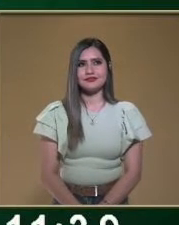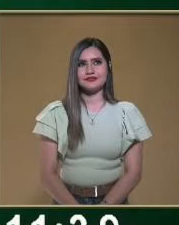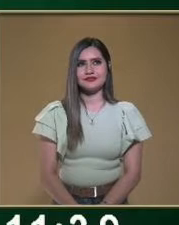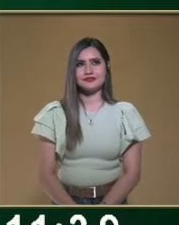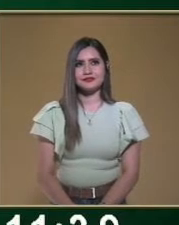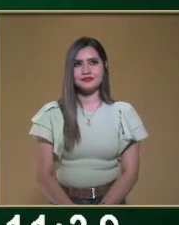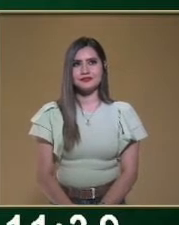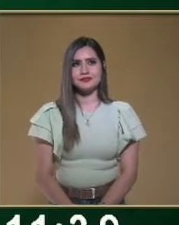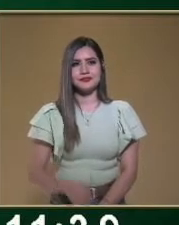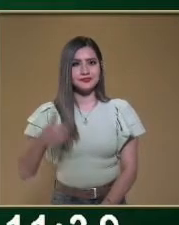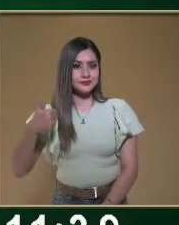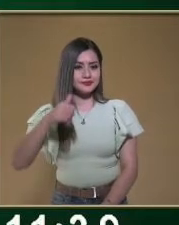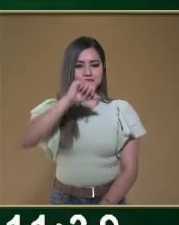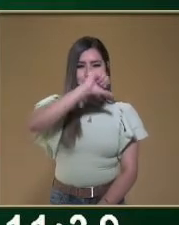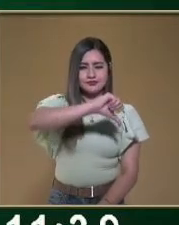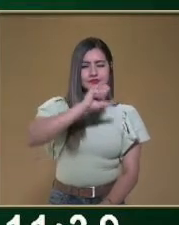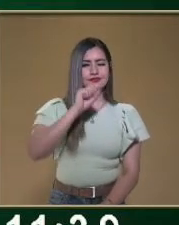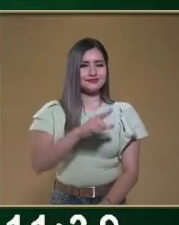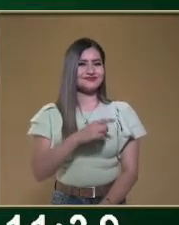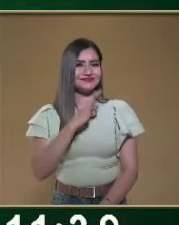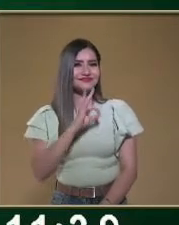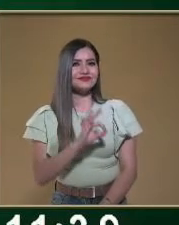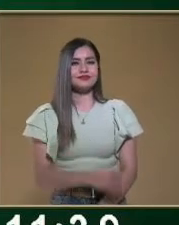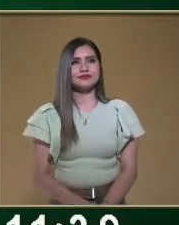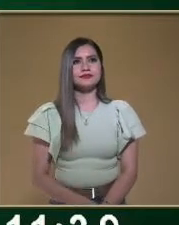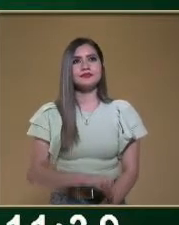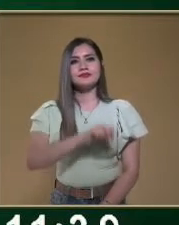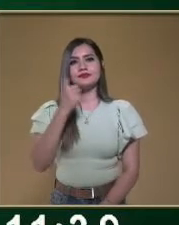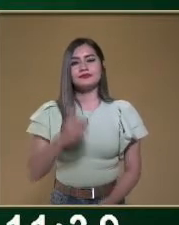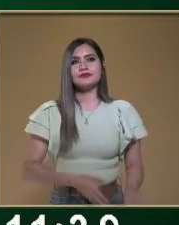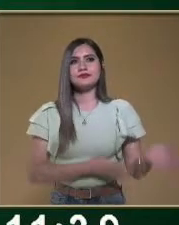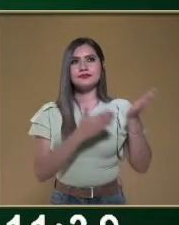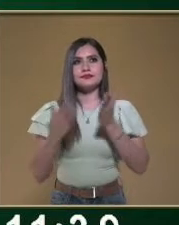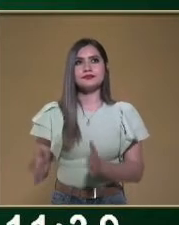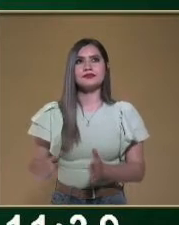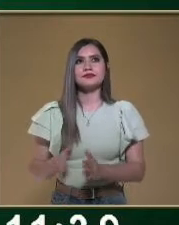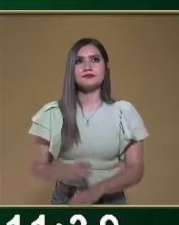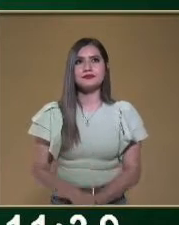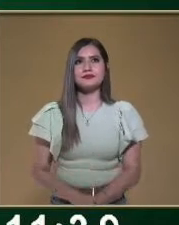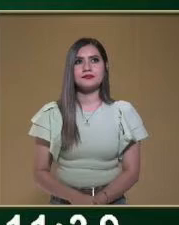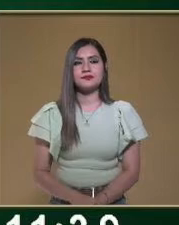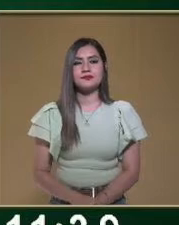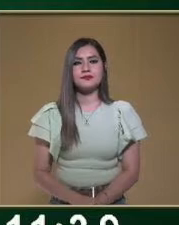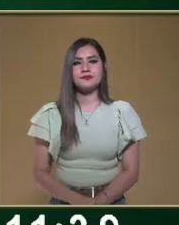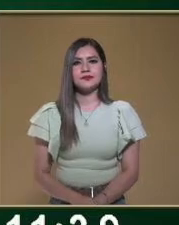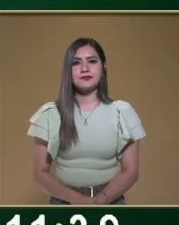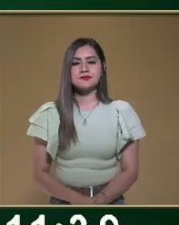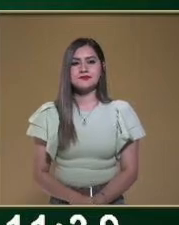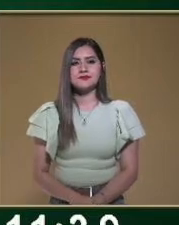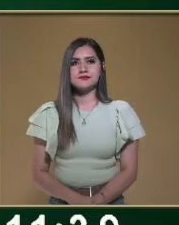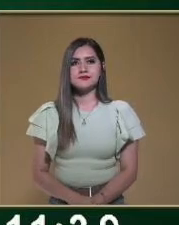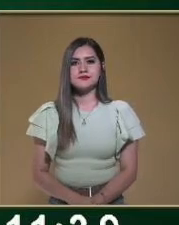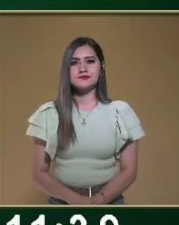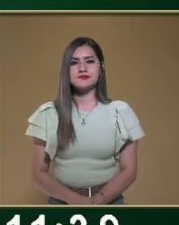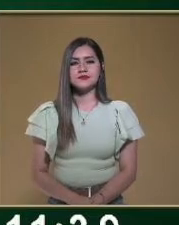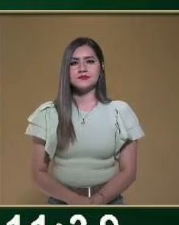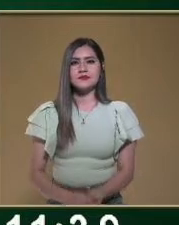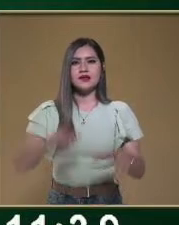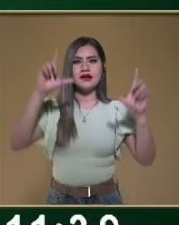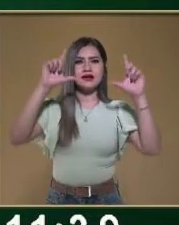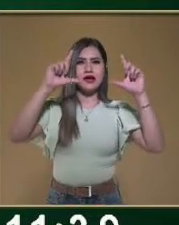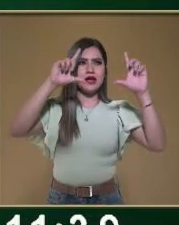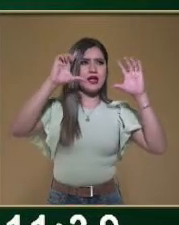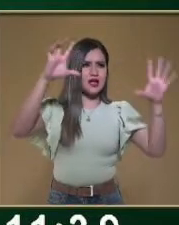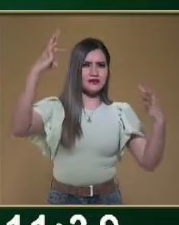no. El tamaño adecuado. El cartel debe verse a varios metros de